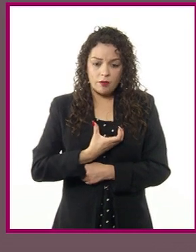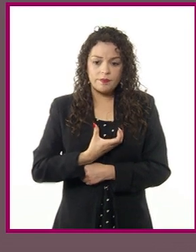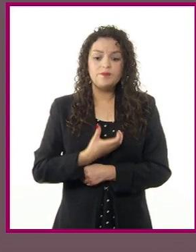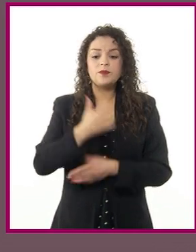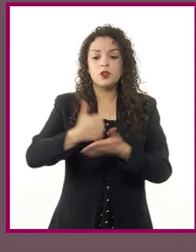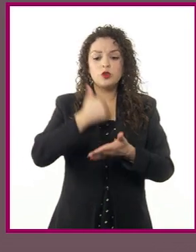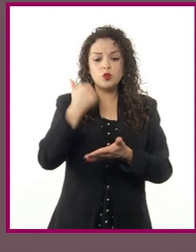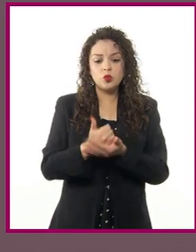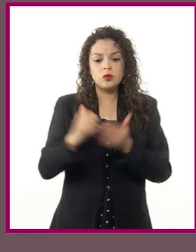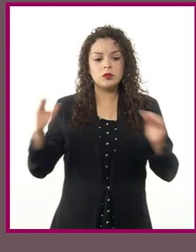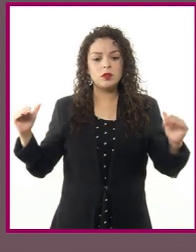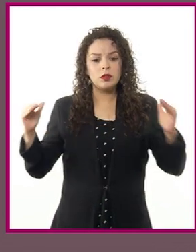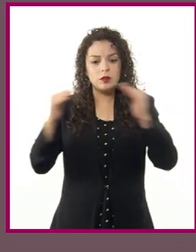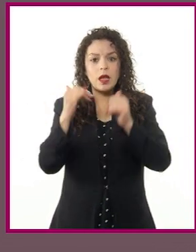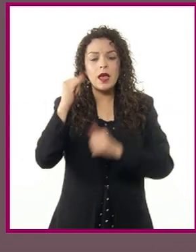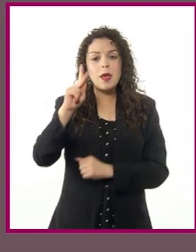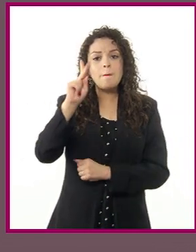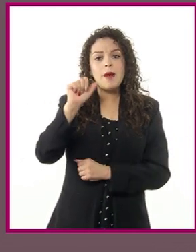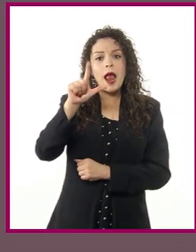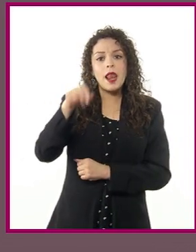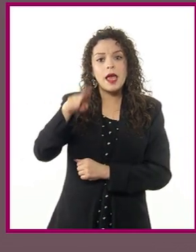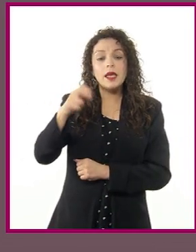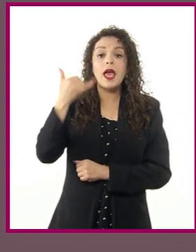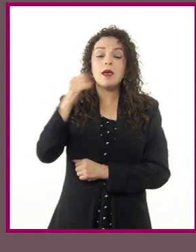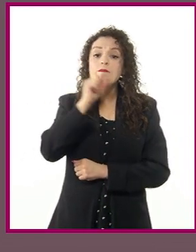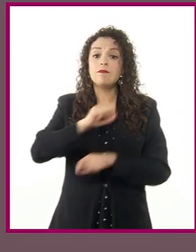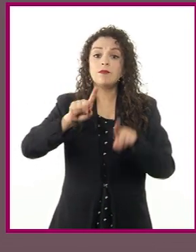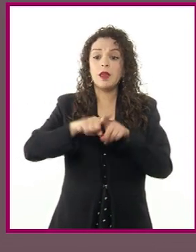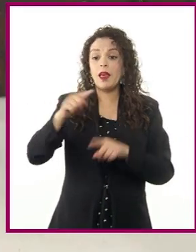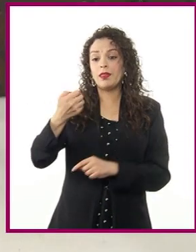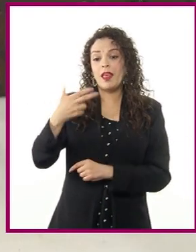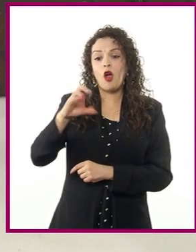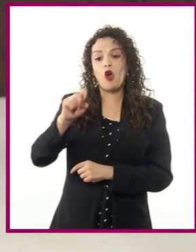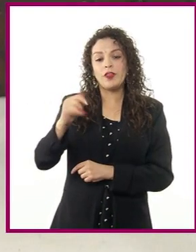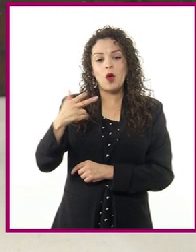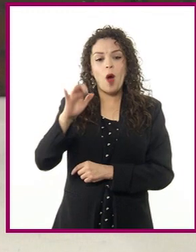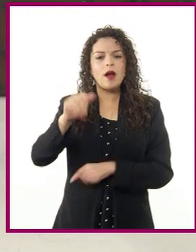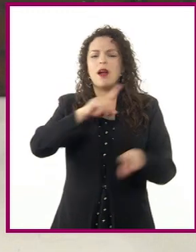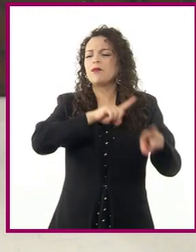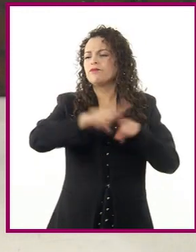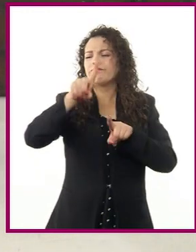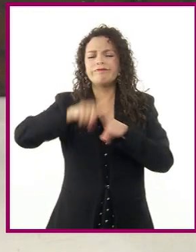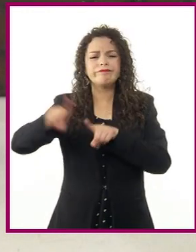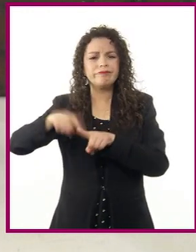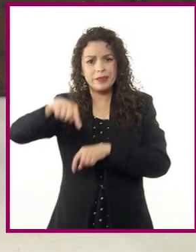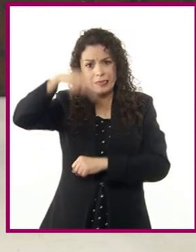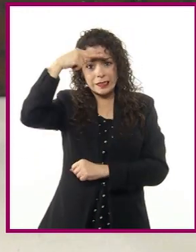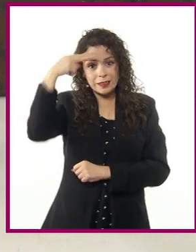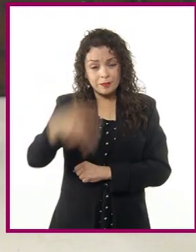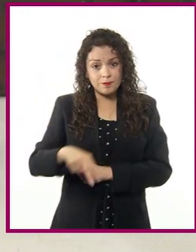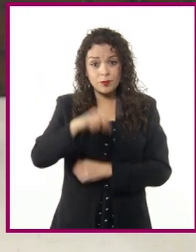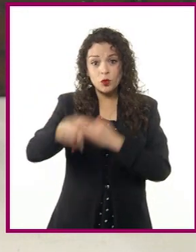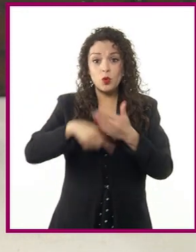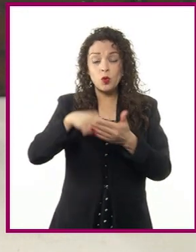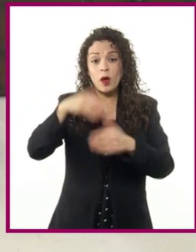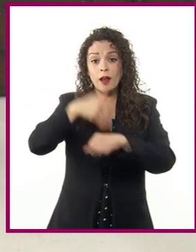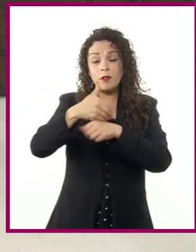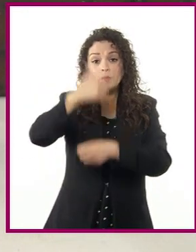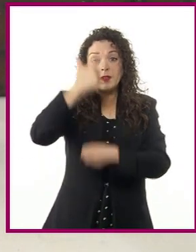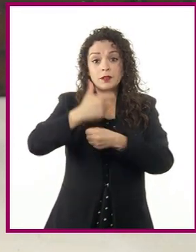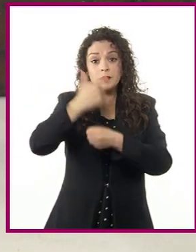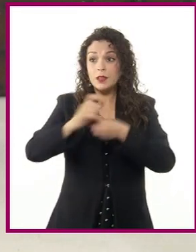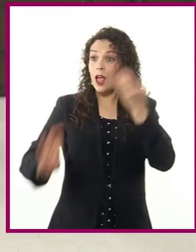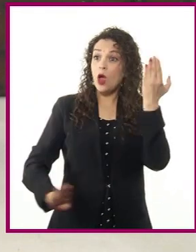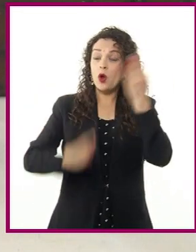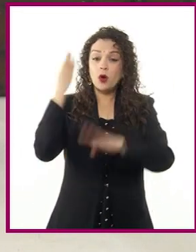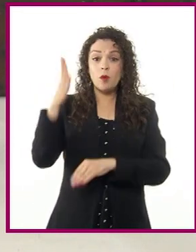el Parque Nacional de Palenque y también Teotihuacán, entre otros. México ocupa el 7º lugar del mundo